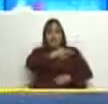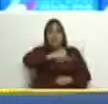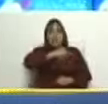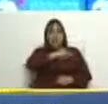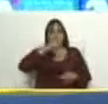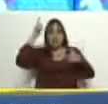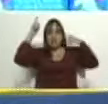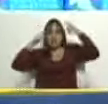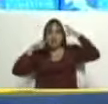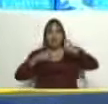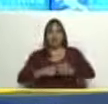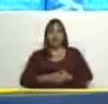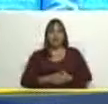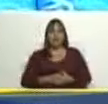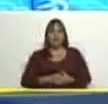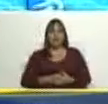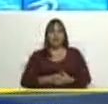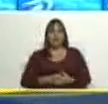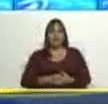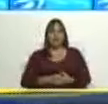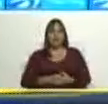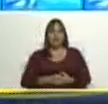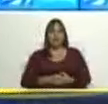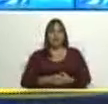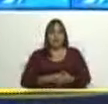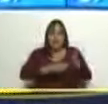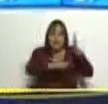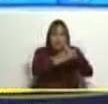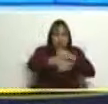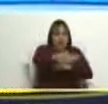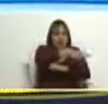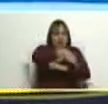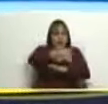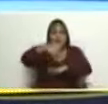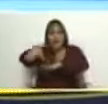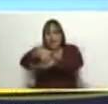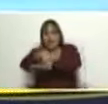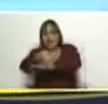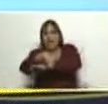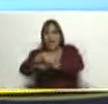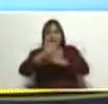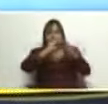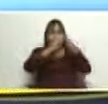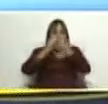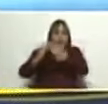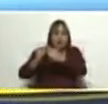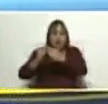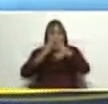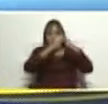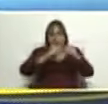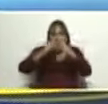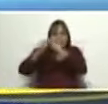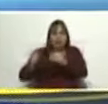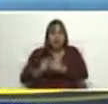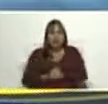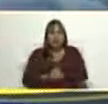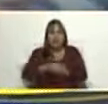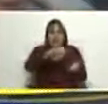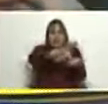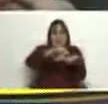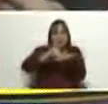Chávez. A los campos, a las calles, a los barrios, a las